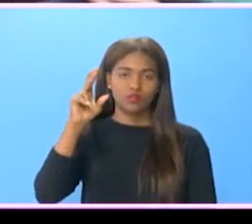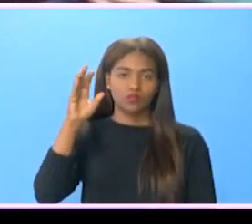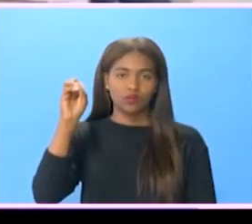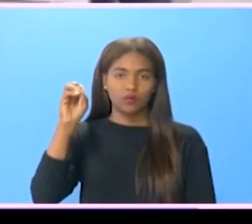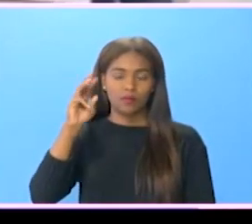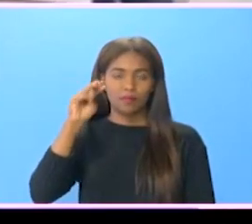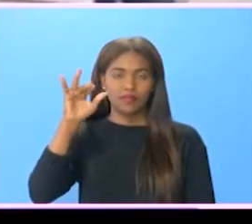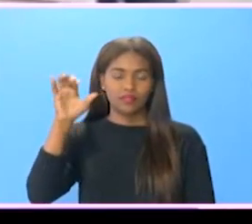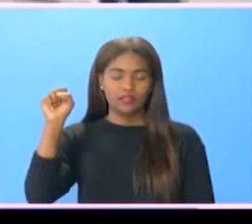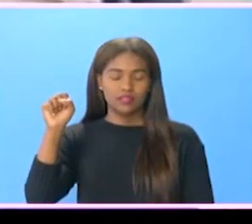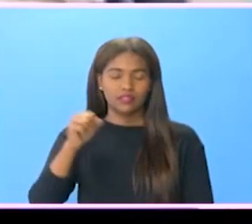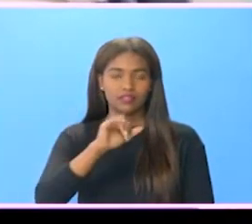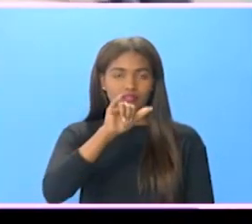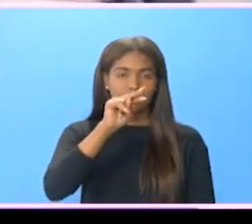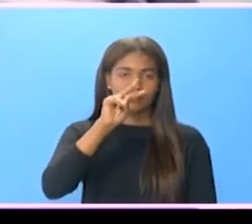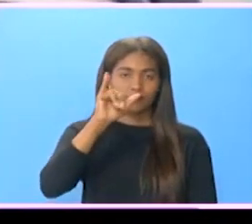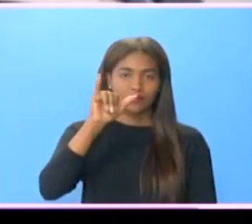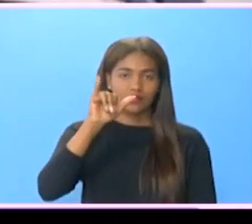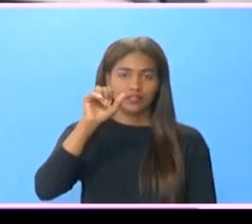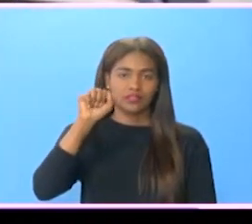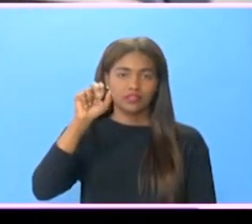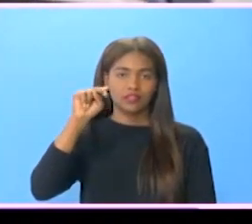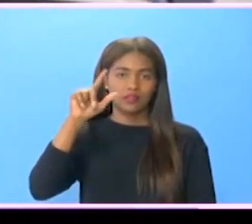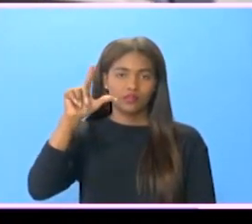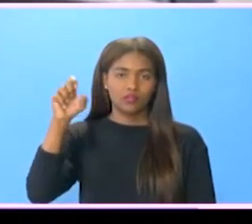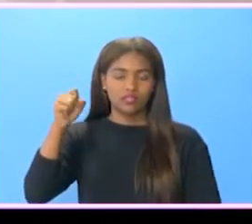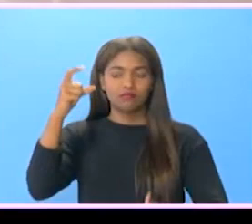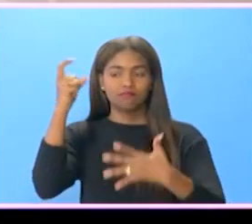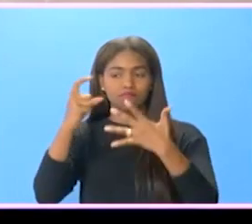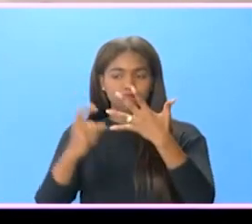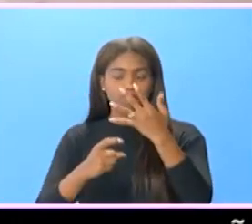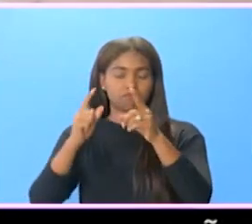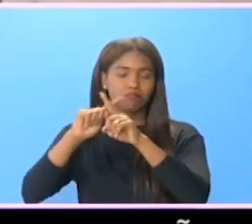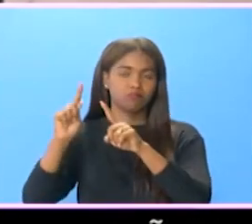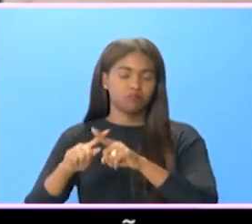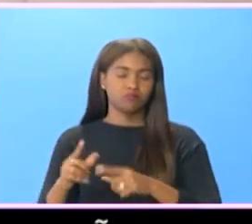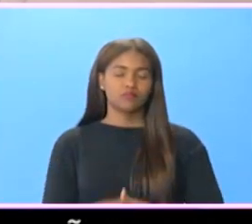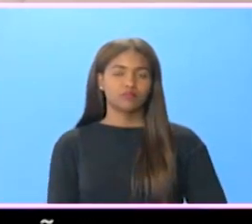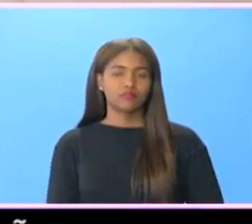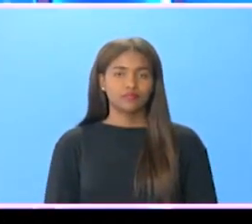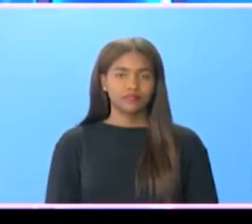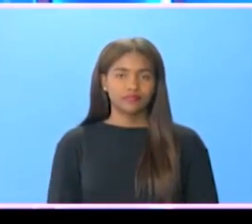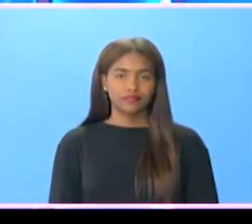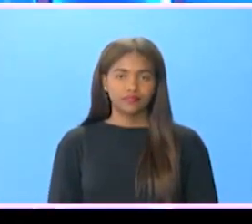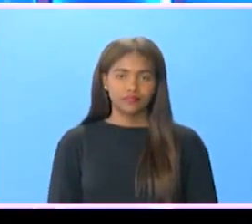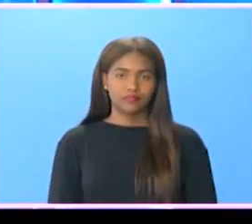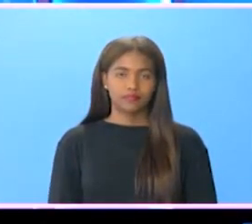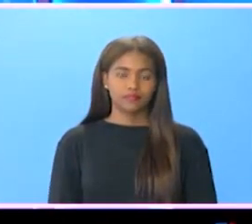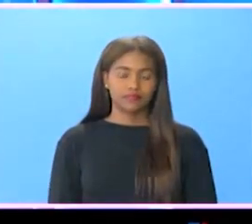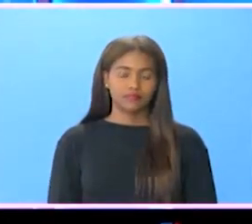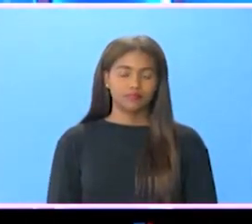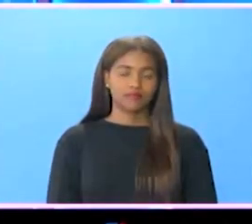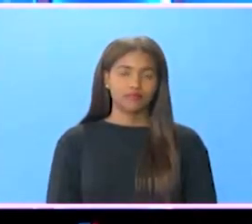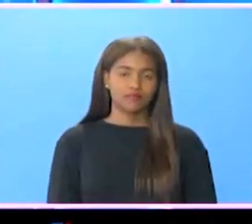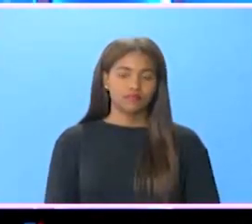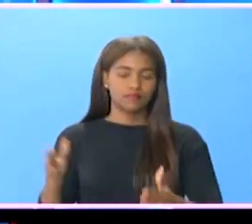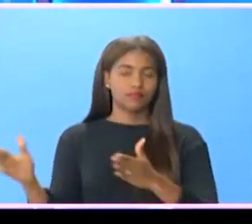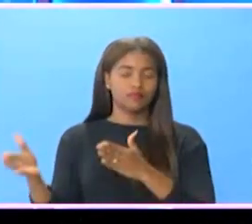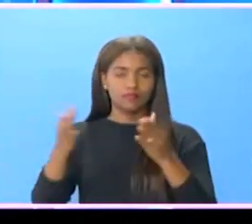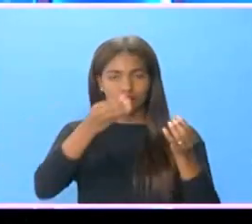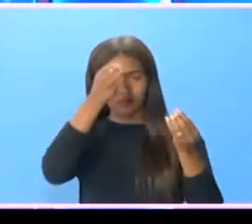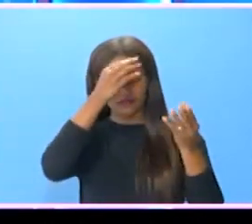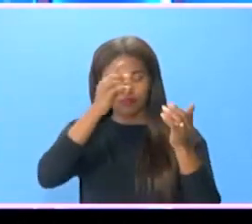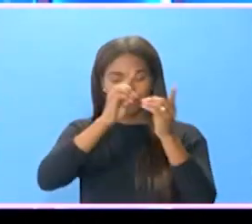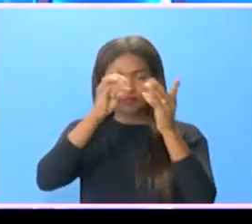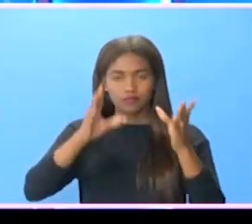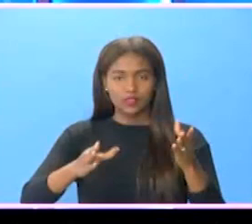Invi San Luis, entre otros. Para 4RD Noticias, Fernando Veras. Señores, en otra información,